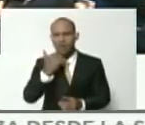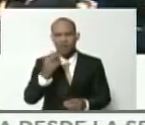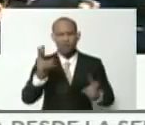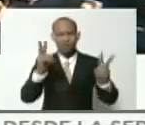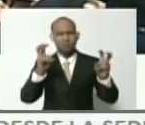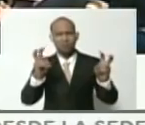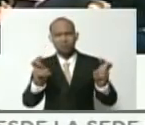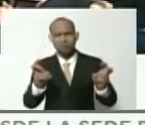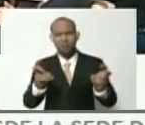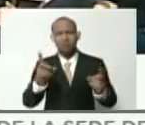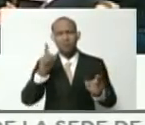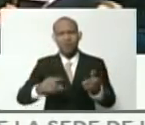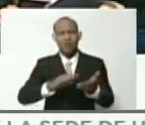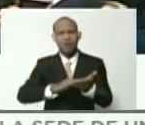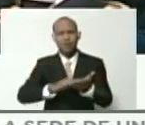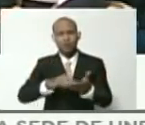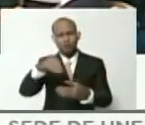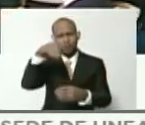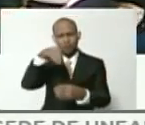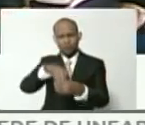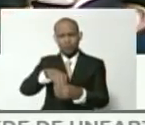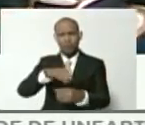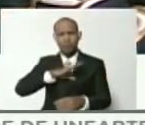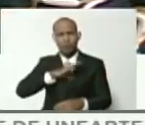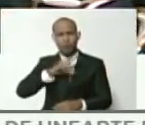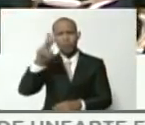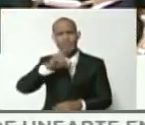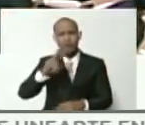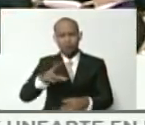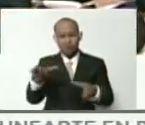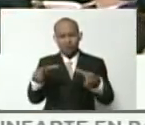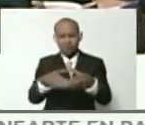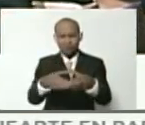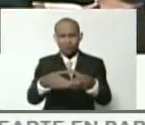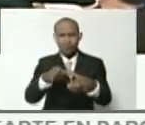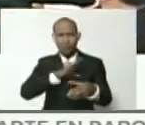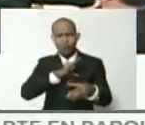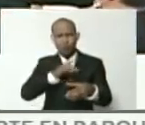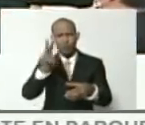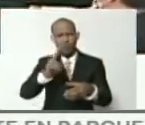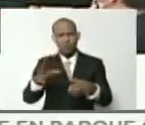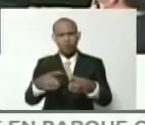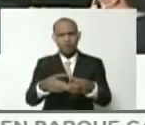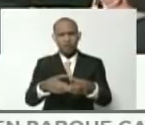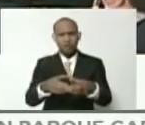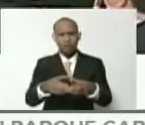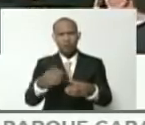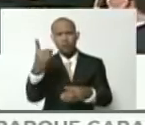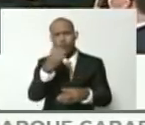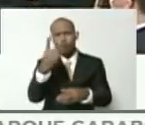correspondan resolver dentro de nuestro país, la única forma